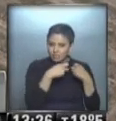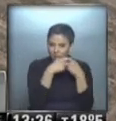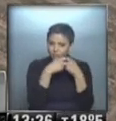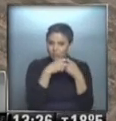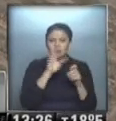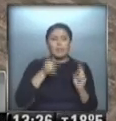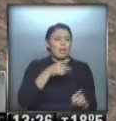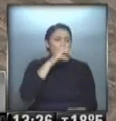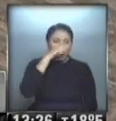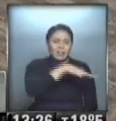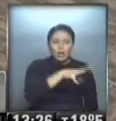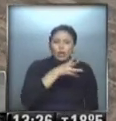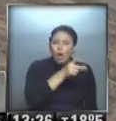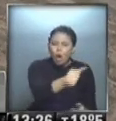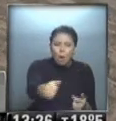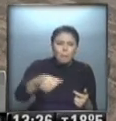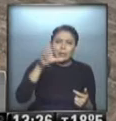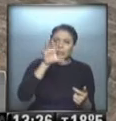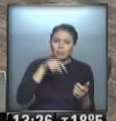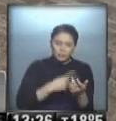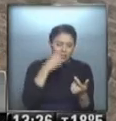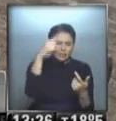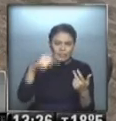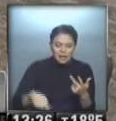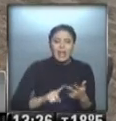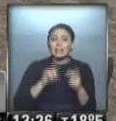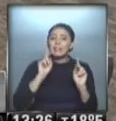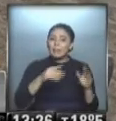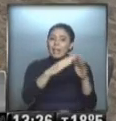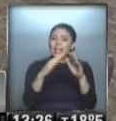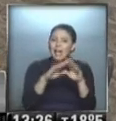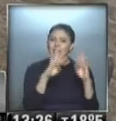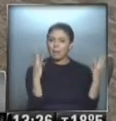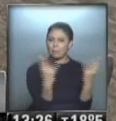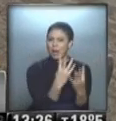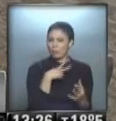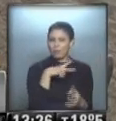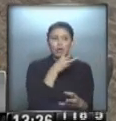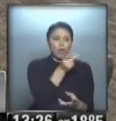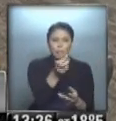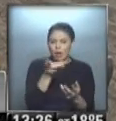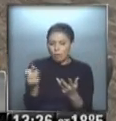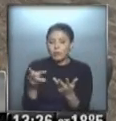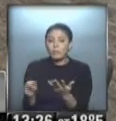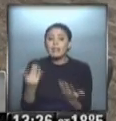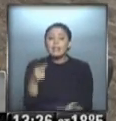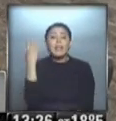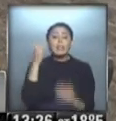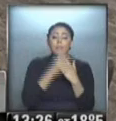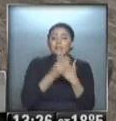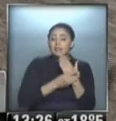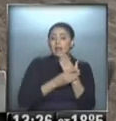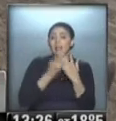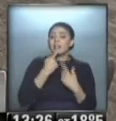había comprado campos en Bransen, en Chivilcoy, propiedades en countries también, y que habría lavado, según dijo entonces la ministra de Seguridad, Nilda